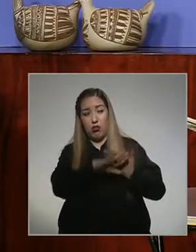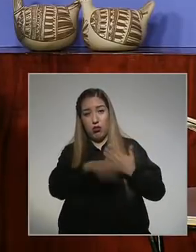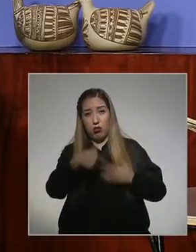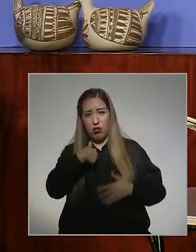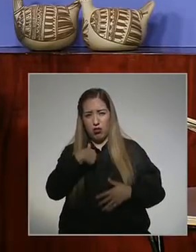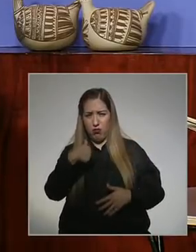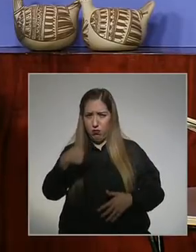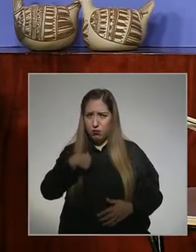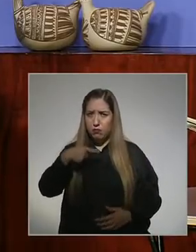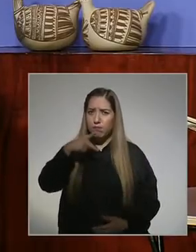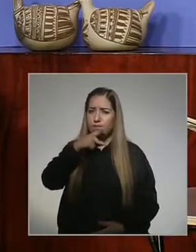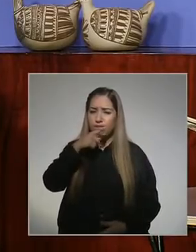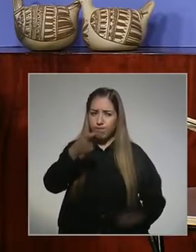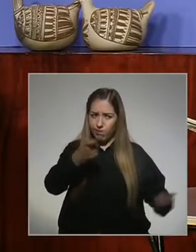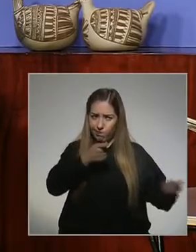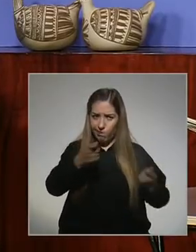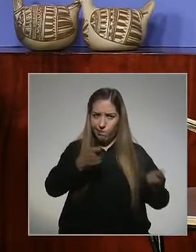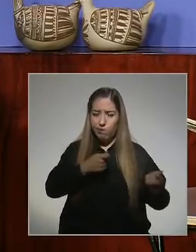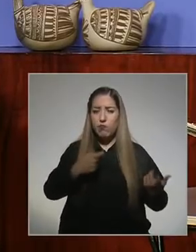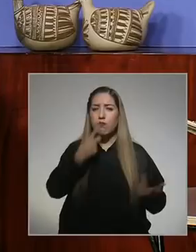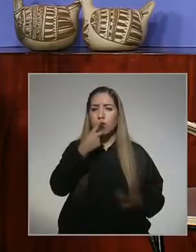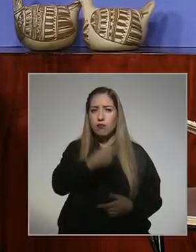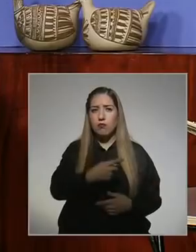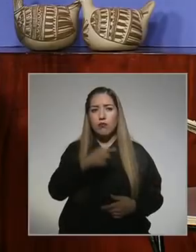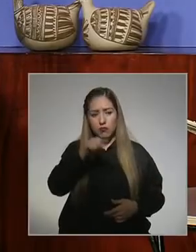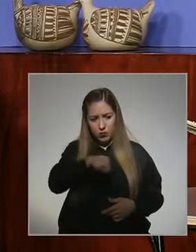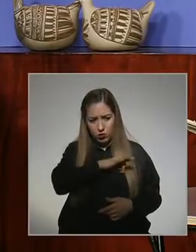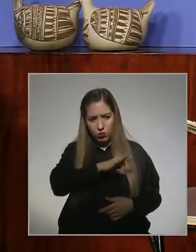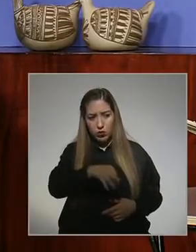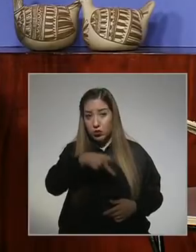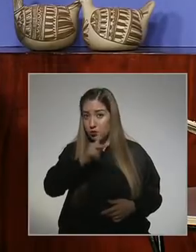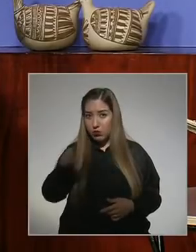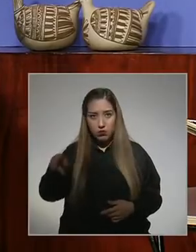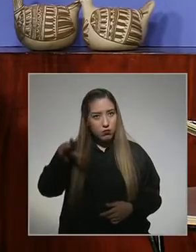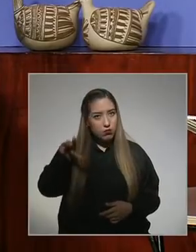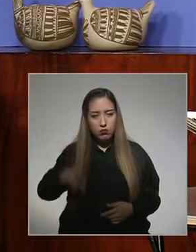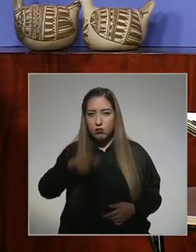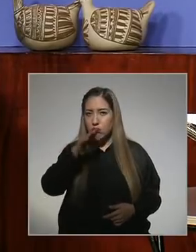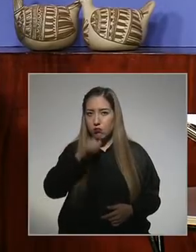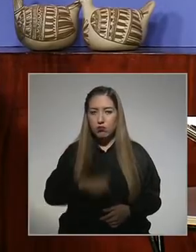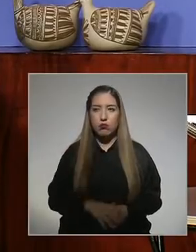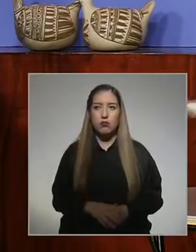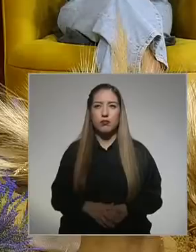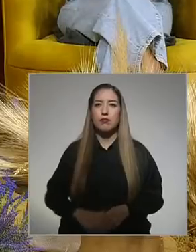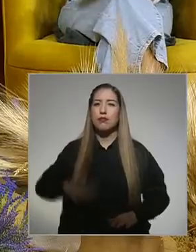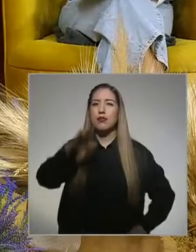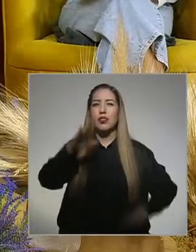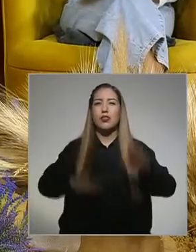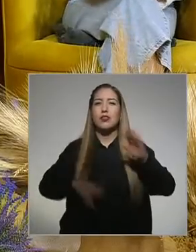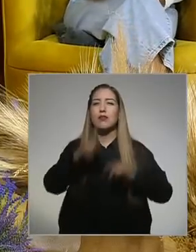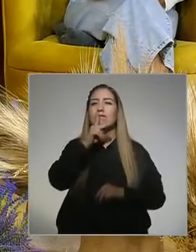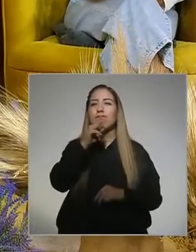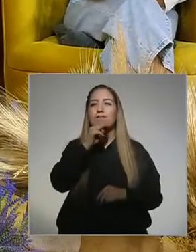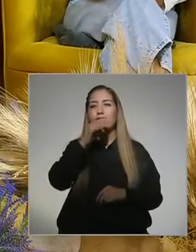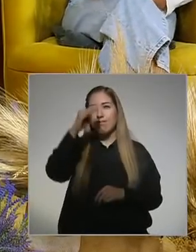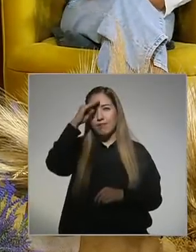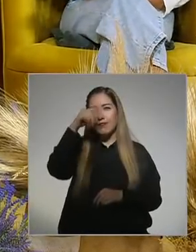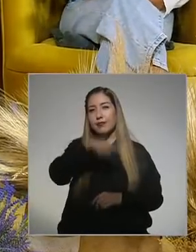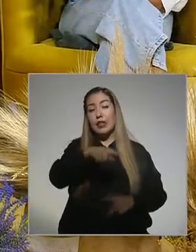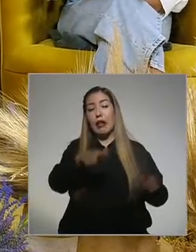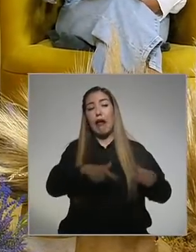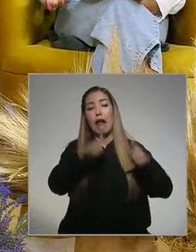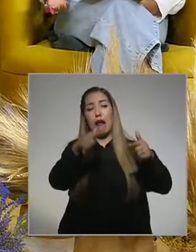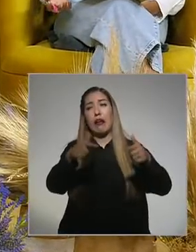que yo como papá controlarme y decirle, puedes hacer esto, pero esto no lo puedes hacer. Y es que de repente los papás piensan, bueno, estamos hablando de una generación